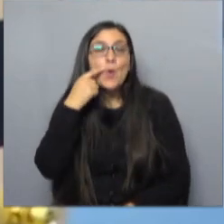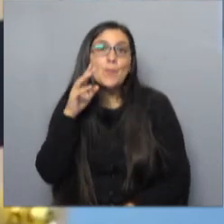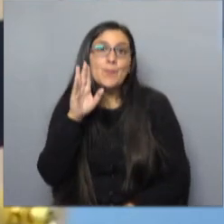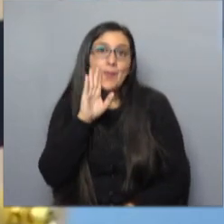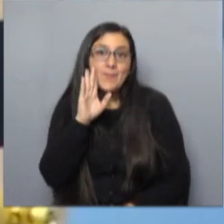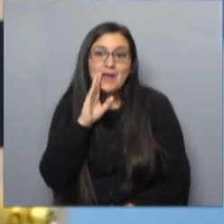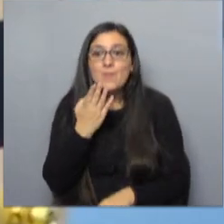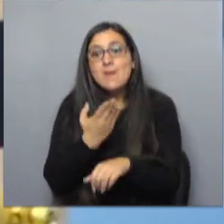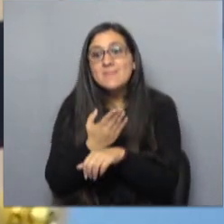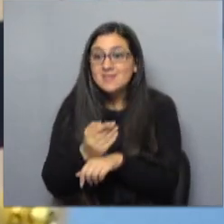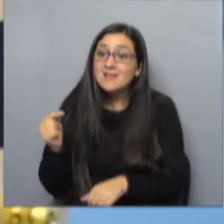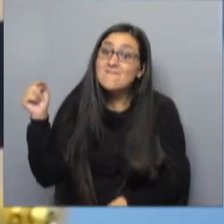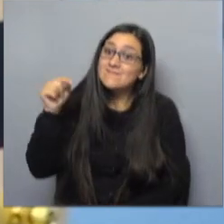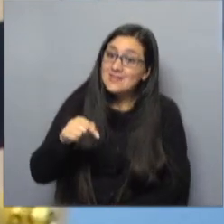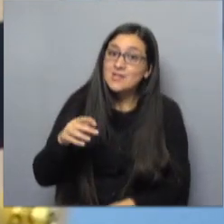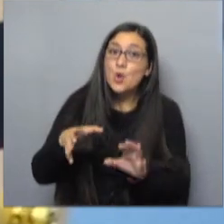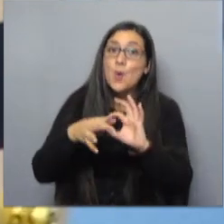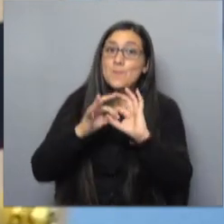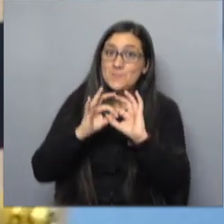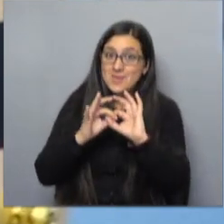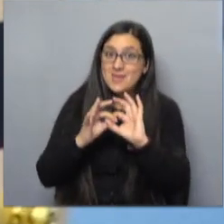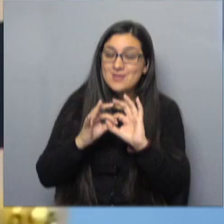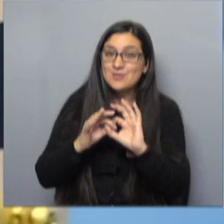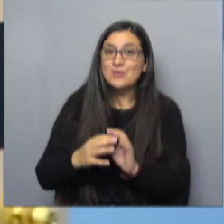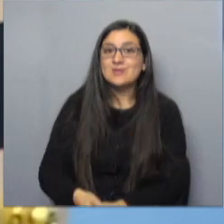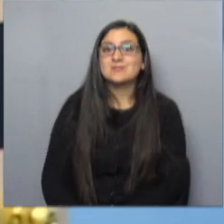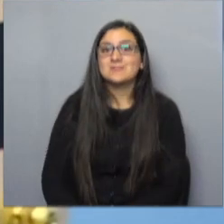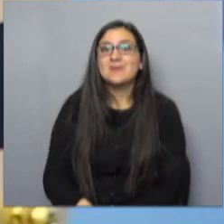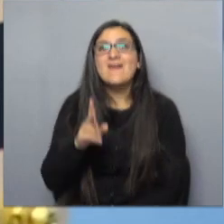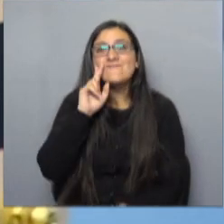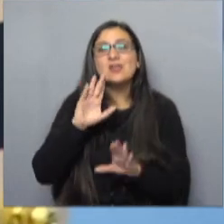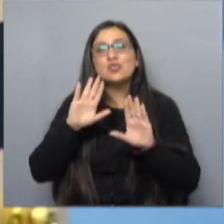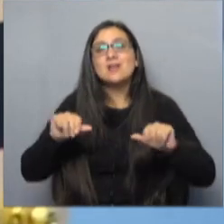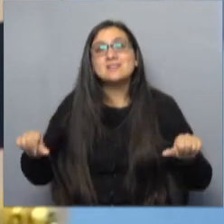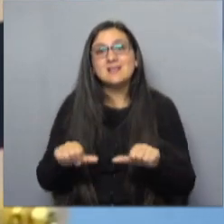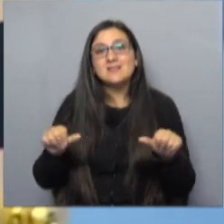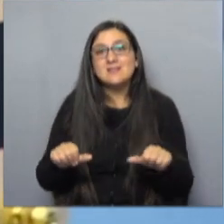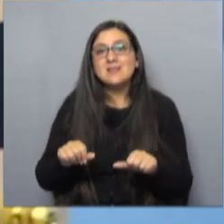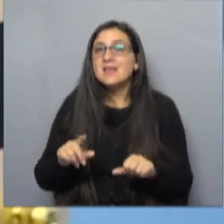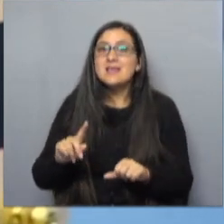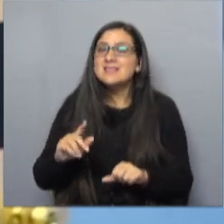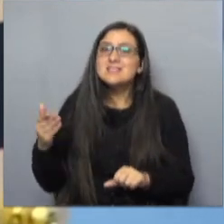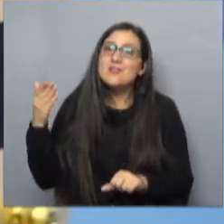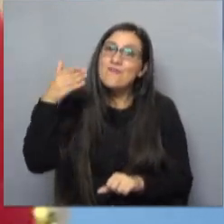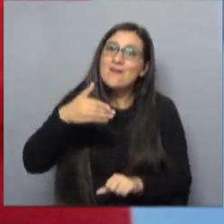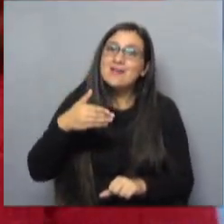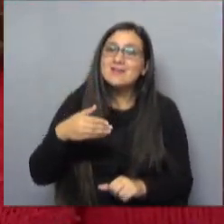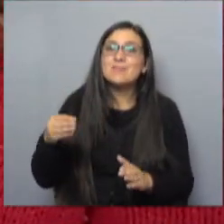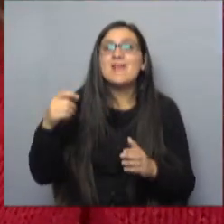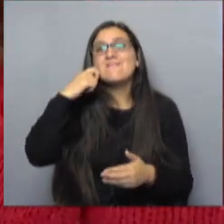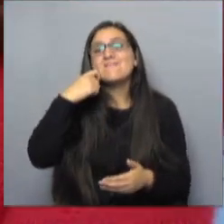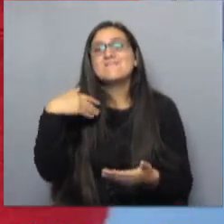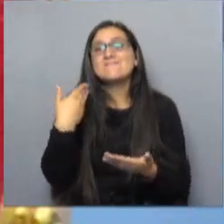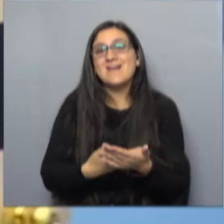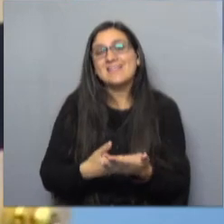que vengan los miércoles, vos me pasás el cronograma de las actividades que hay, y si no vienen les pongo falta a sus hijos. Era